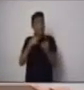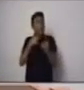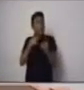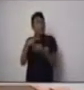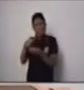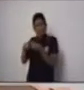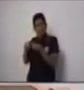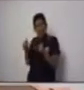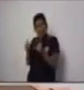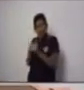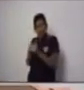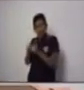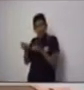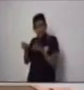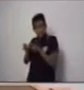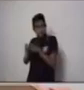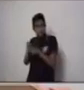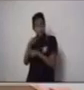primos.